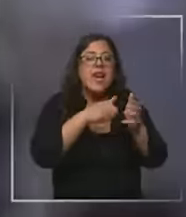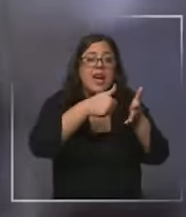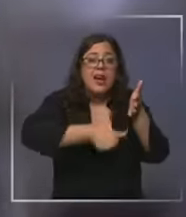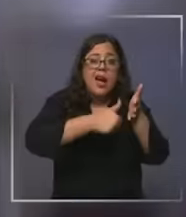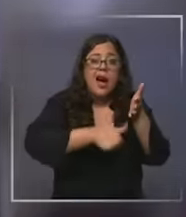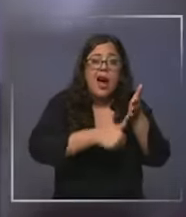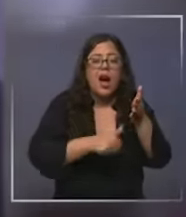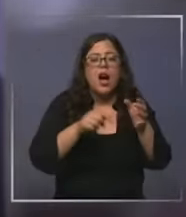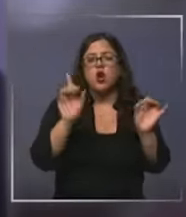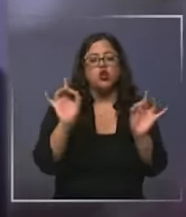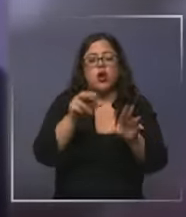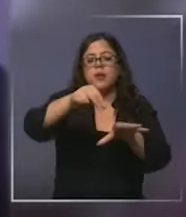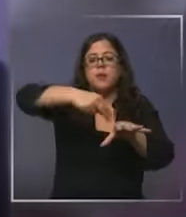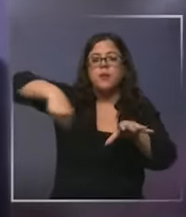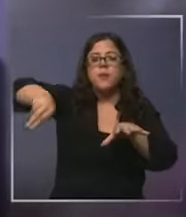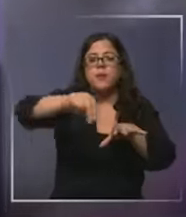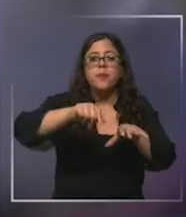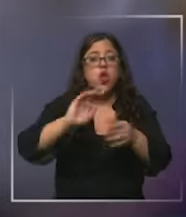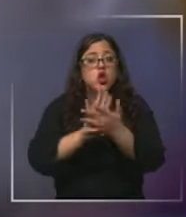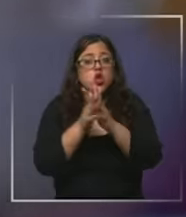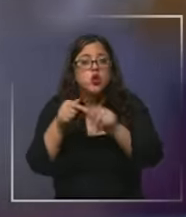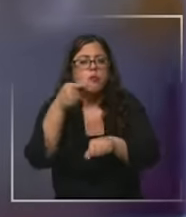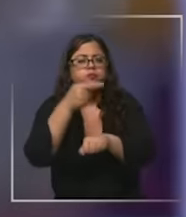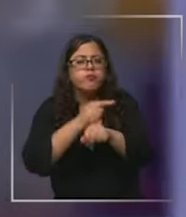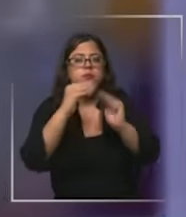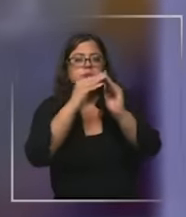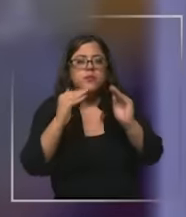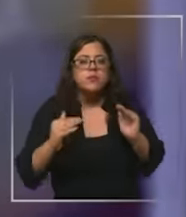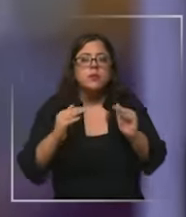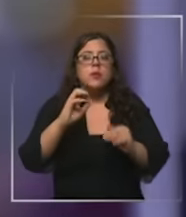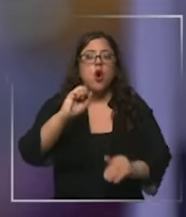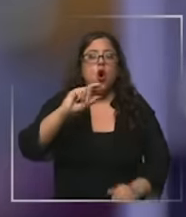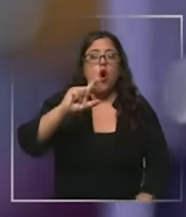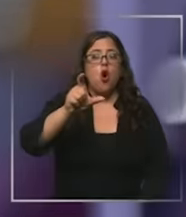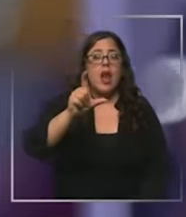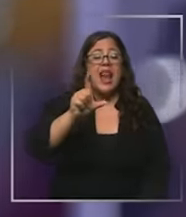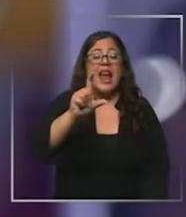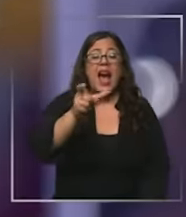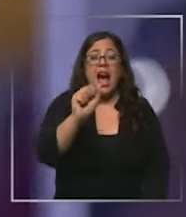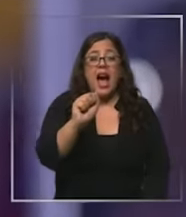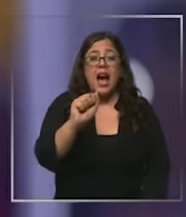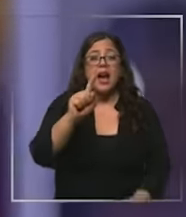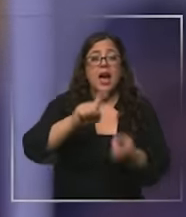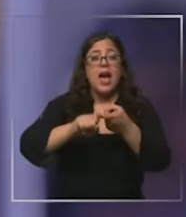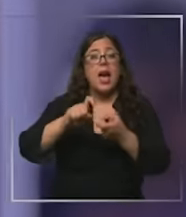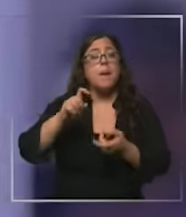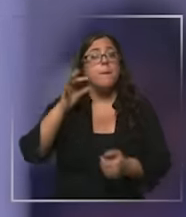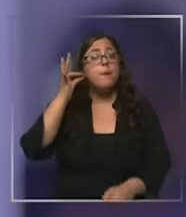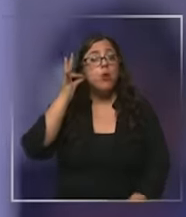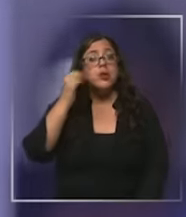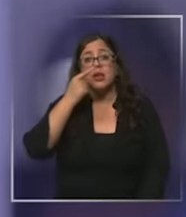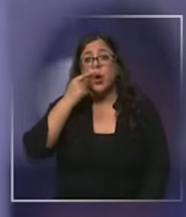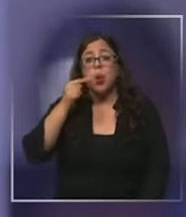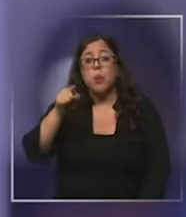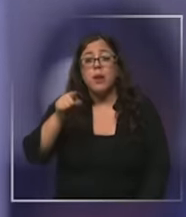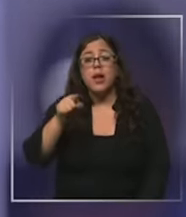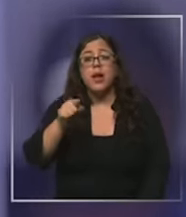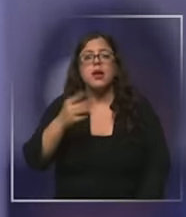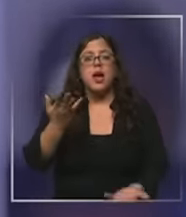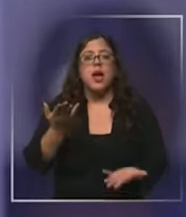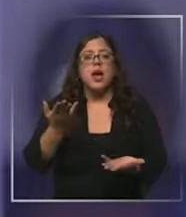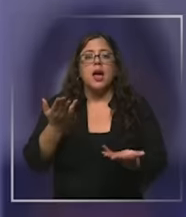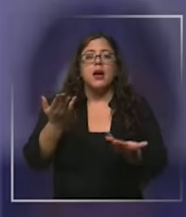micro. Todo dirigido desde casa, donde Olga Becerra Rodríguez, la esposa del padrino, no solo atendía